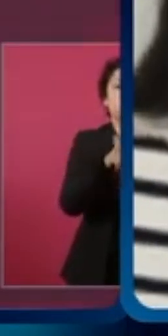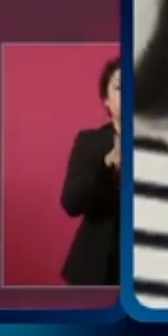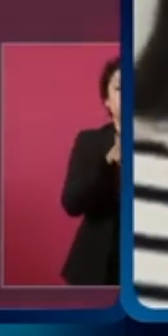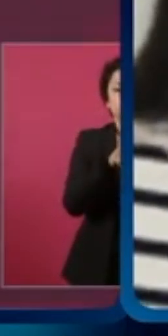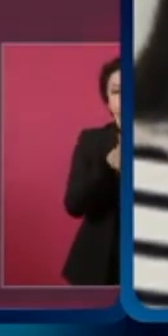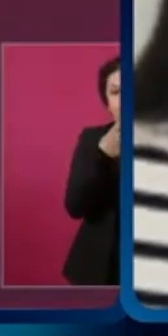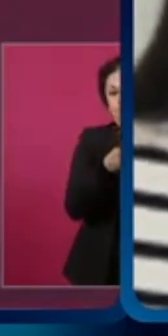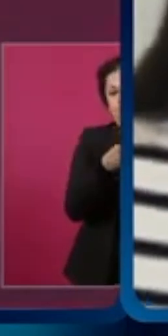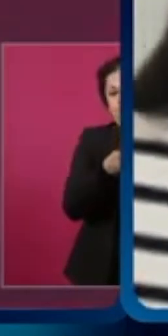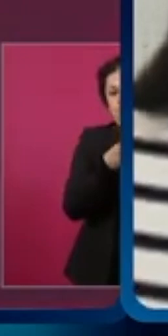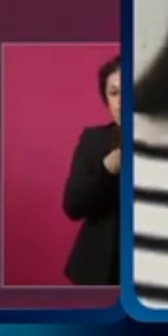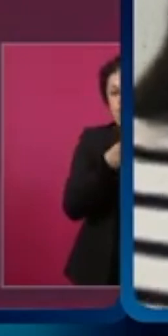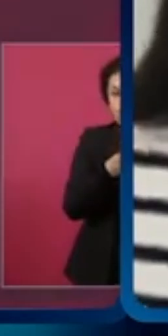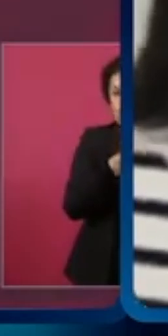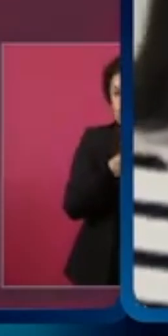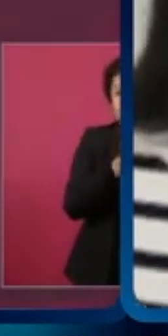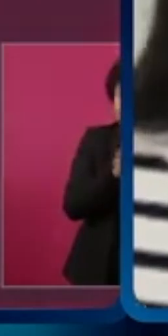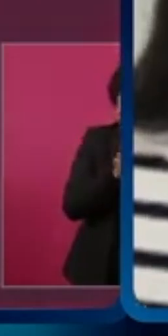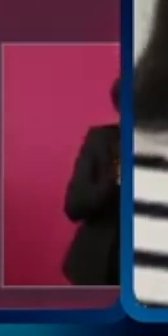¿quieres?